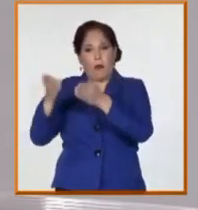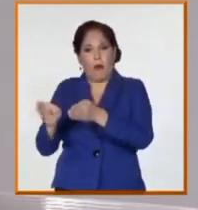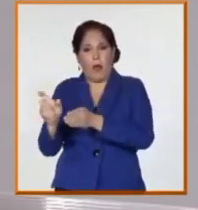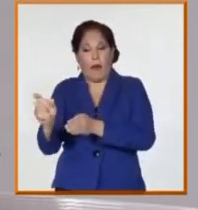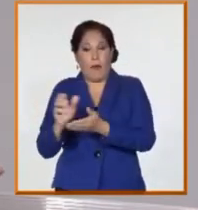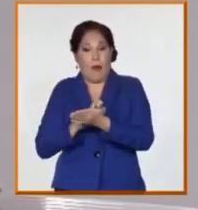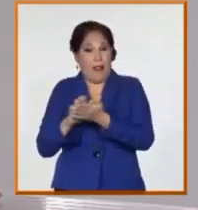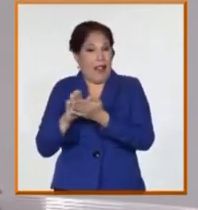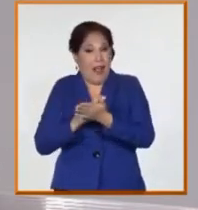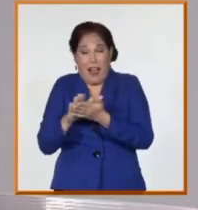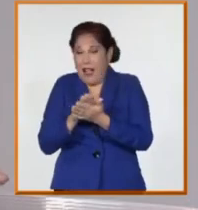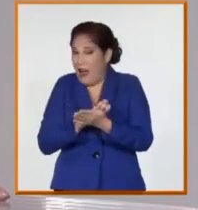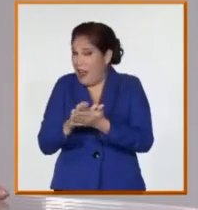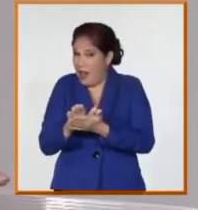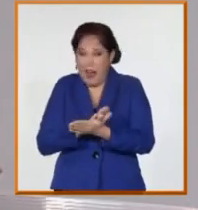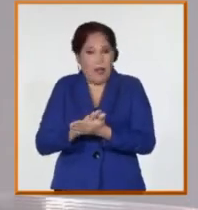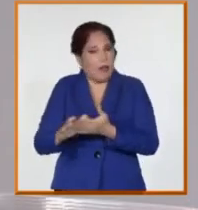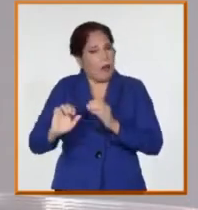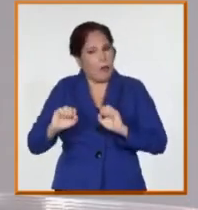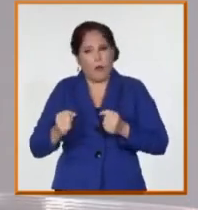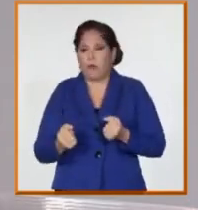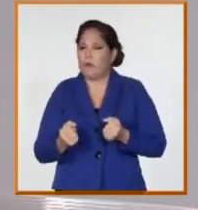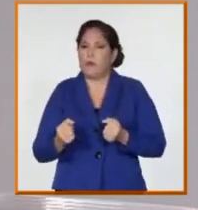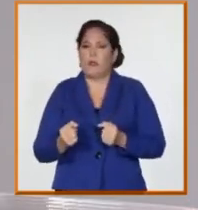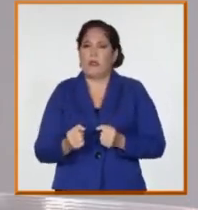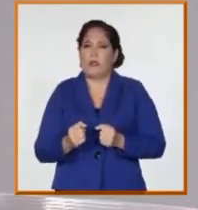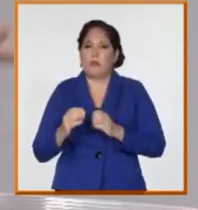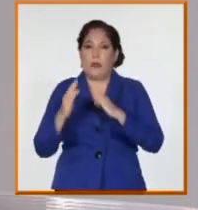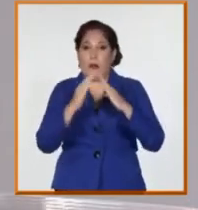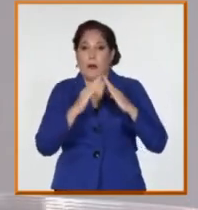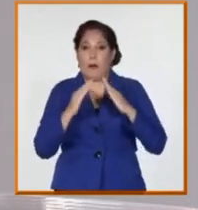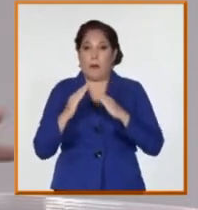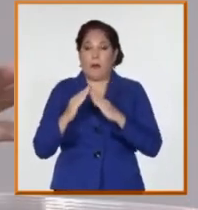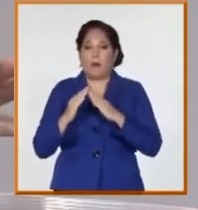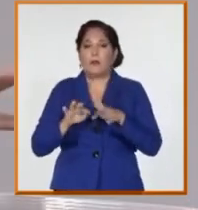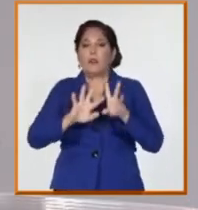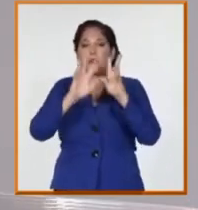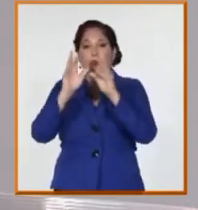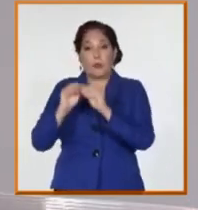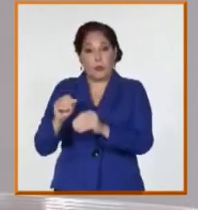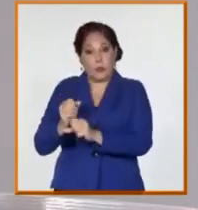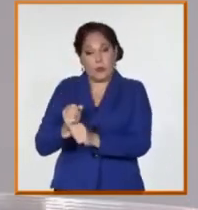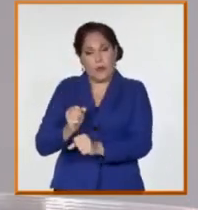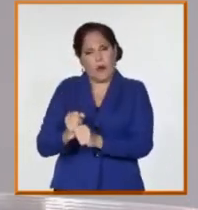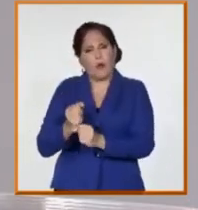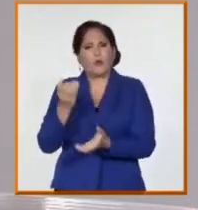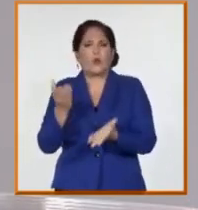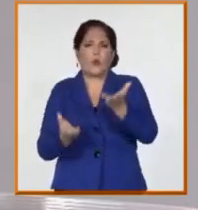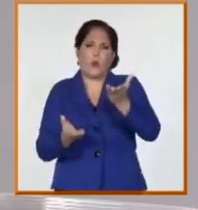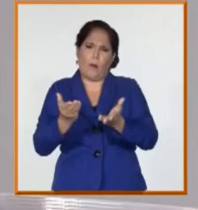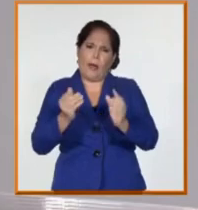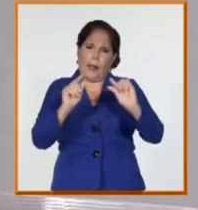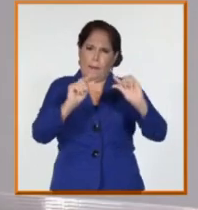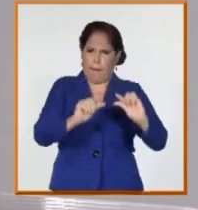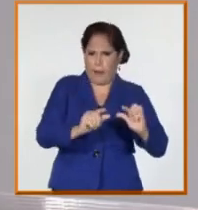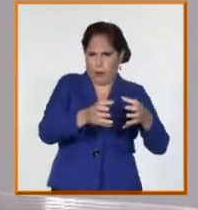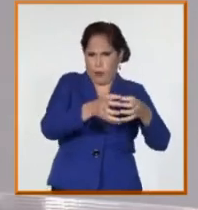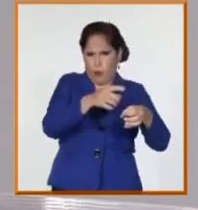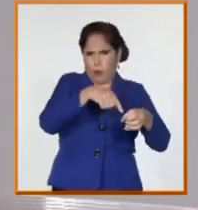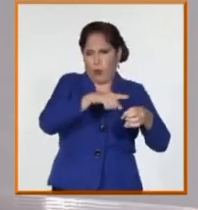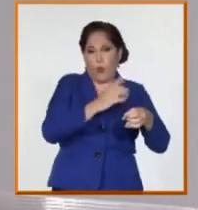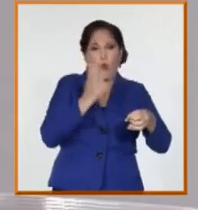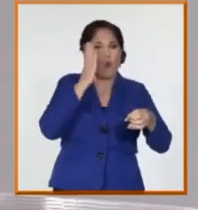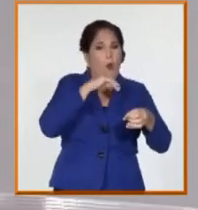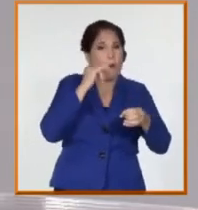existe ningún medio que no son no son muchos cuando los compara con el total de trabajadores un ocho por ciento pero sí Hay que seguir estudiando porque